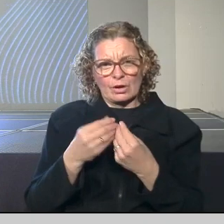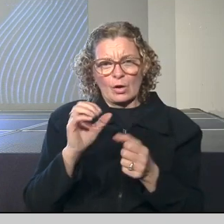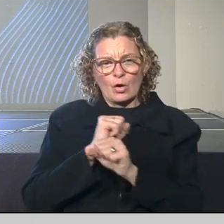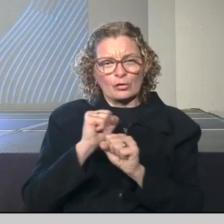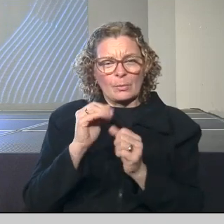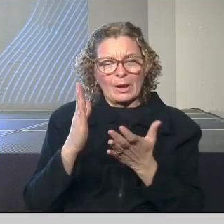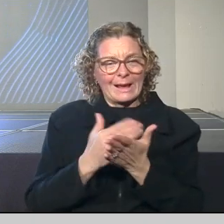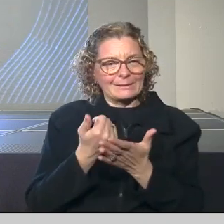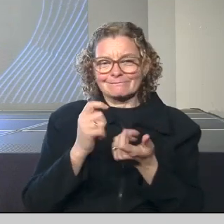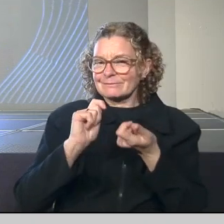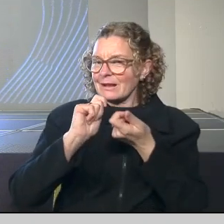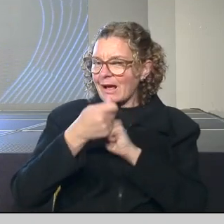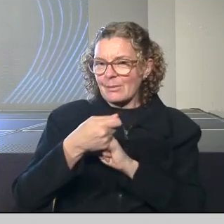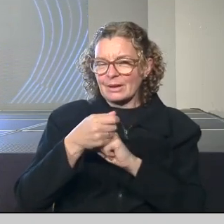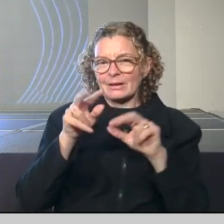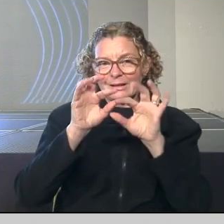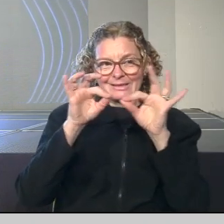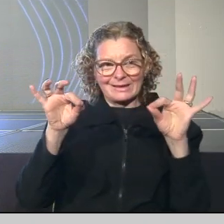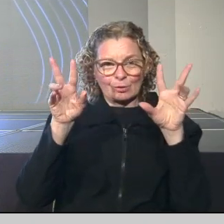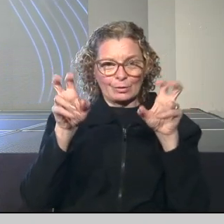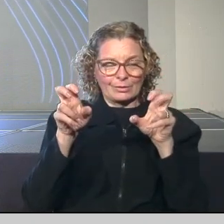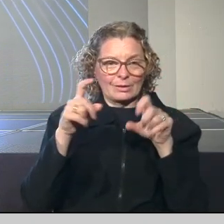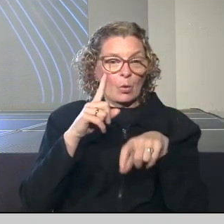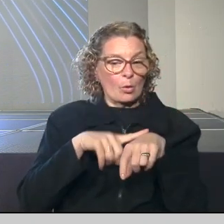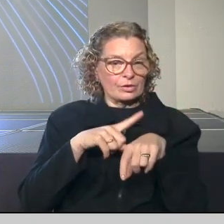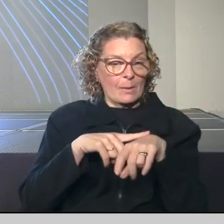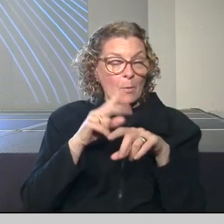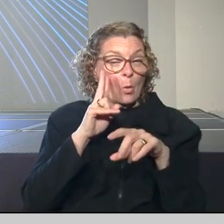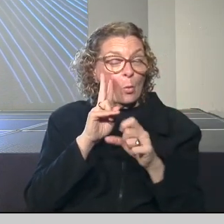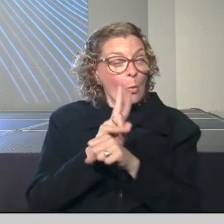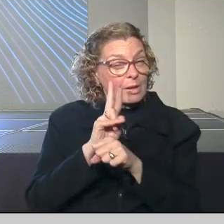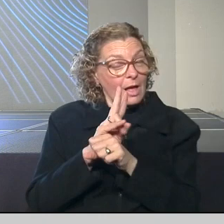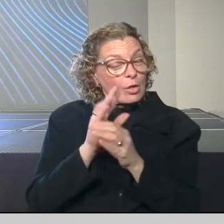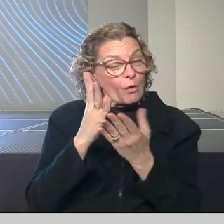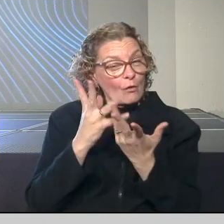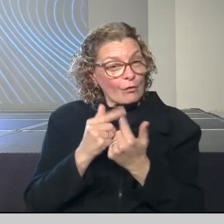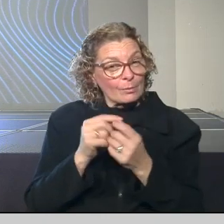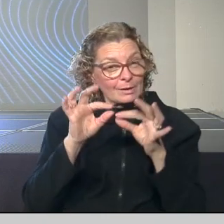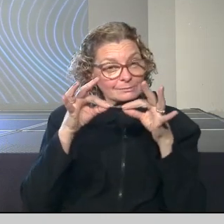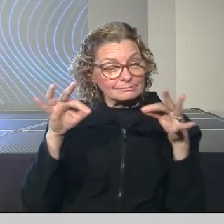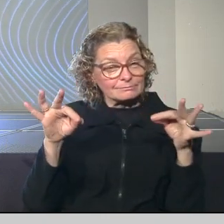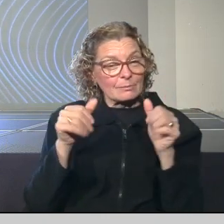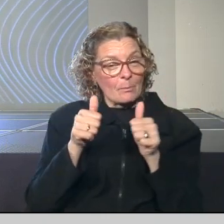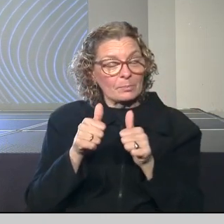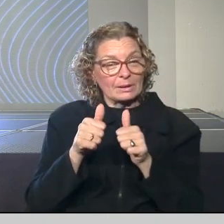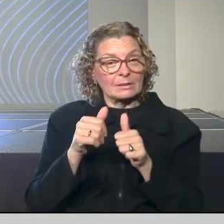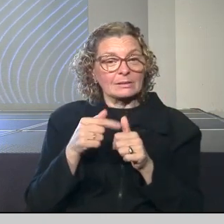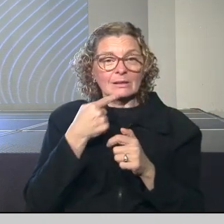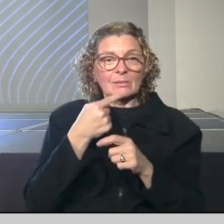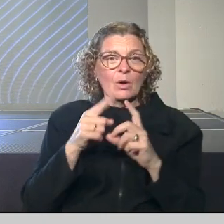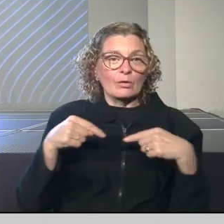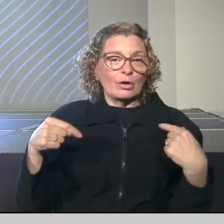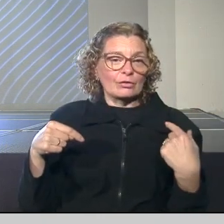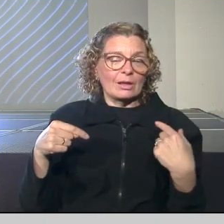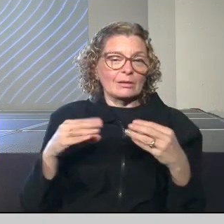modificar. O sea que insistimos en que dedicarle un cuidado para que quede bien formulado desde el inicio. Recomendamos algunas cosas